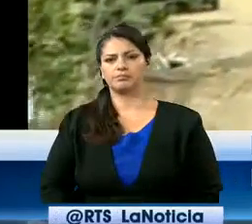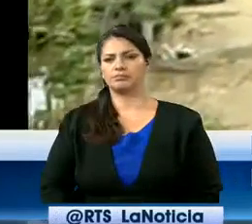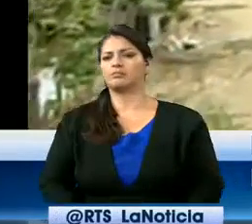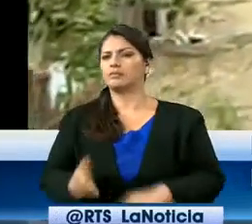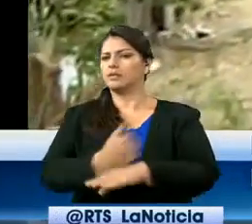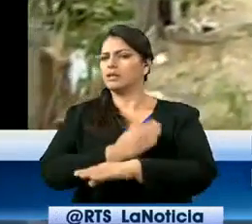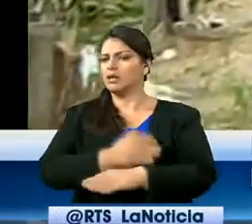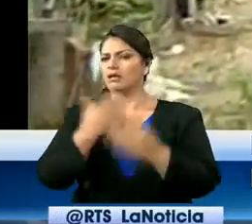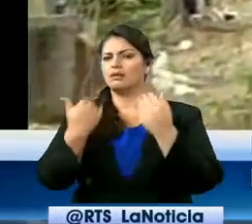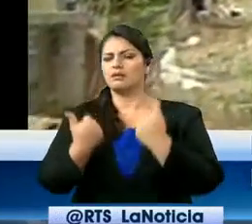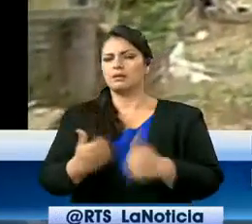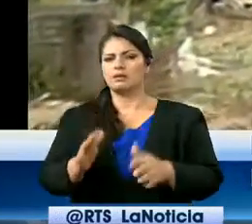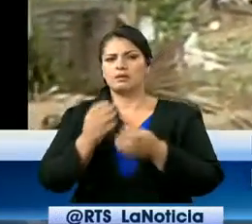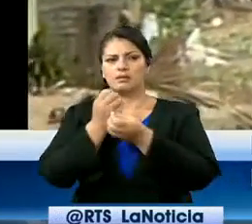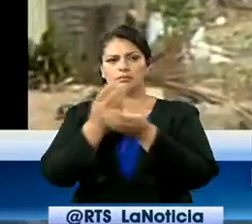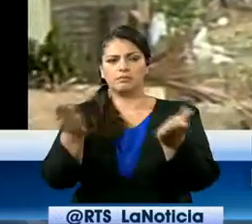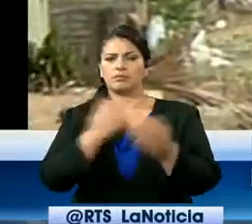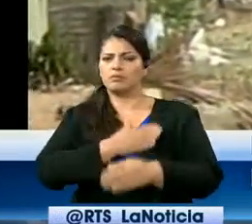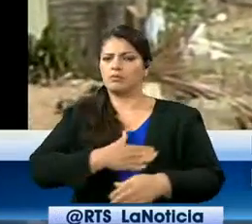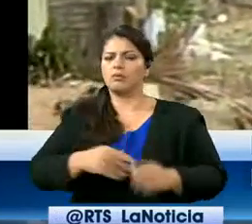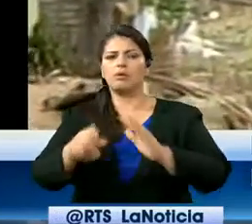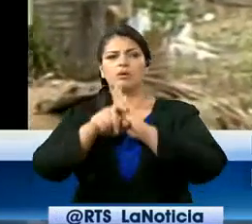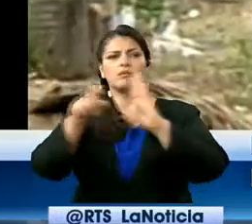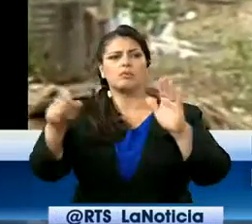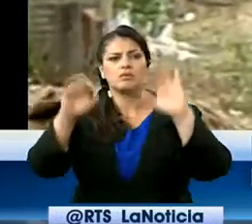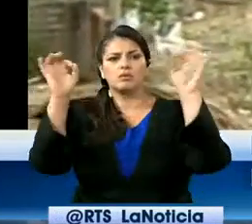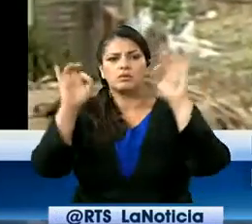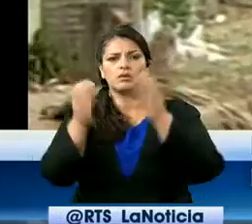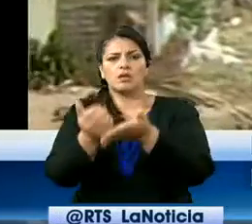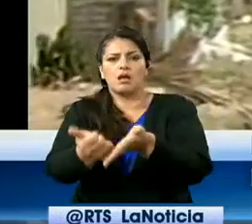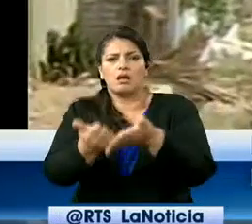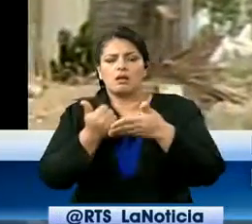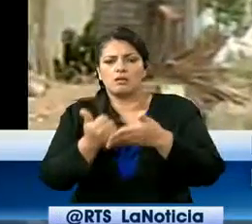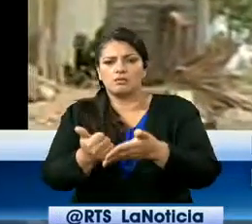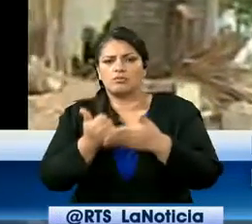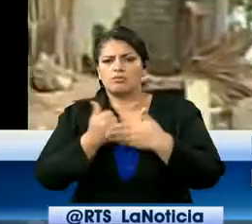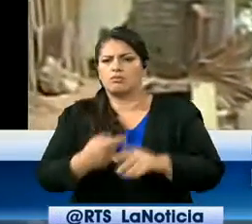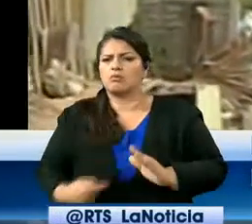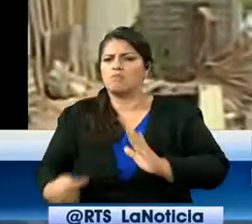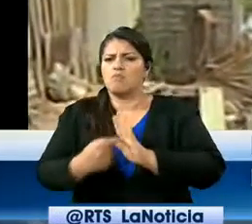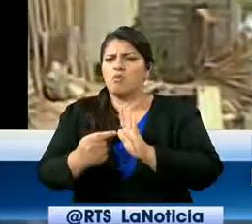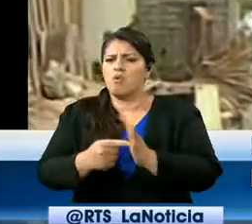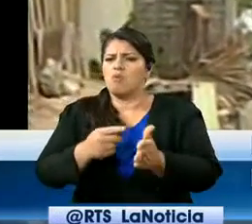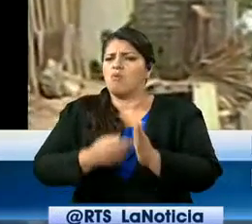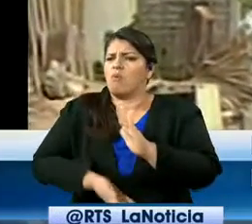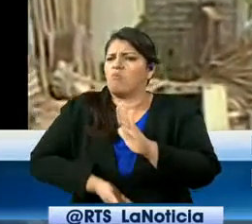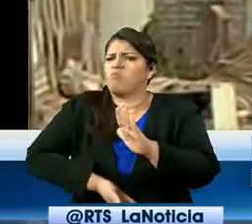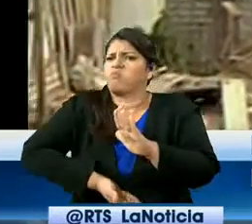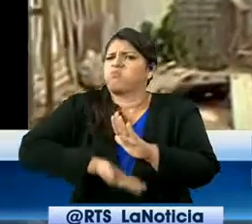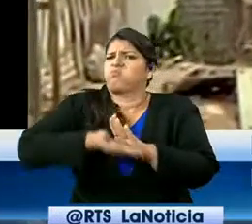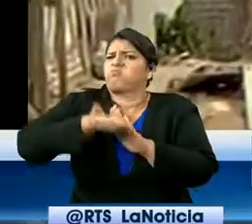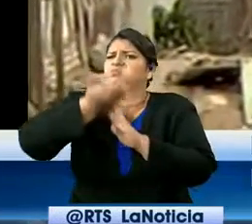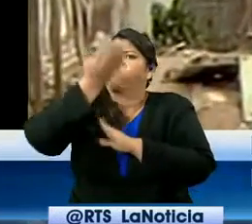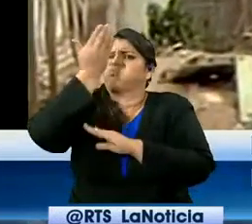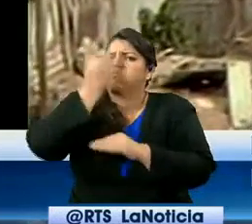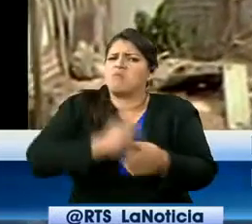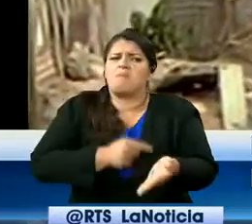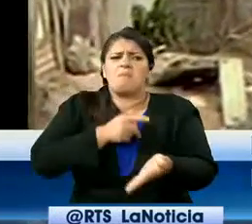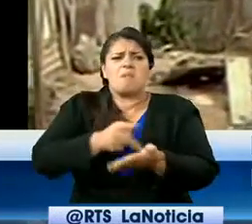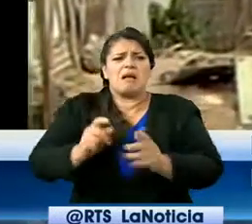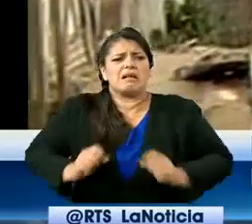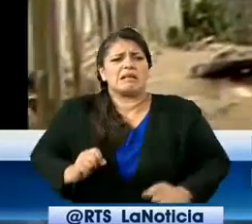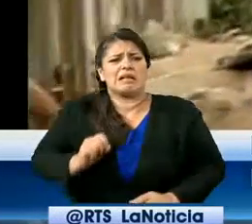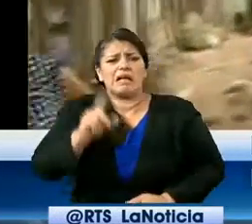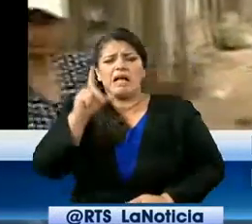nos ayude, o yo, que nos ayude en la luz, porque la verdad nosotros pagamos demasiado en eso. Yo no sé que, en qué forma nosotros